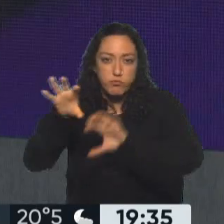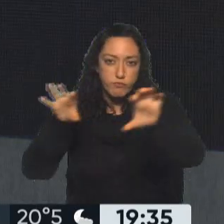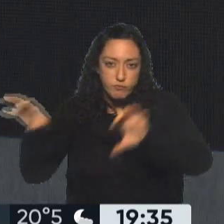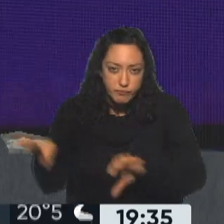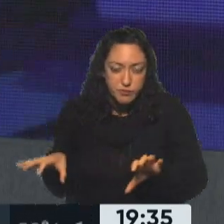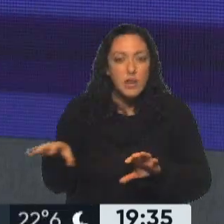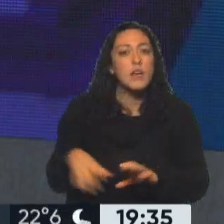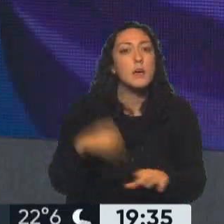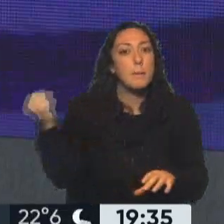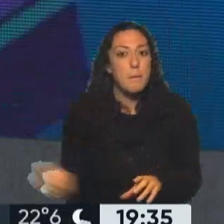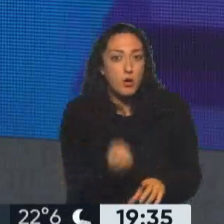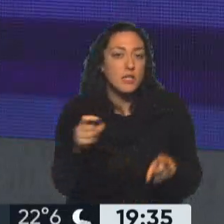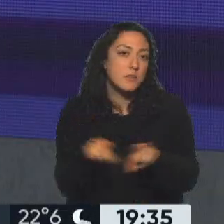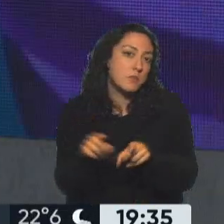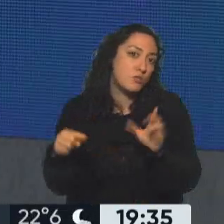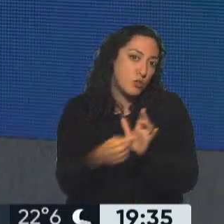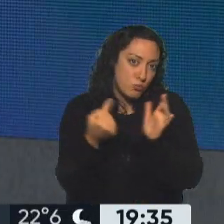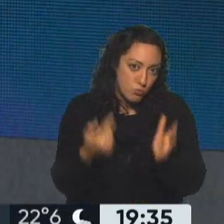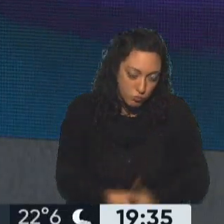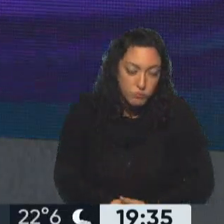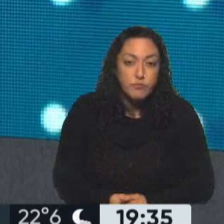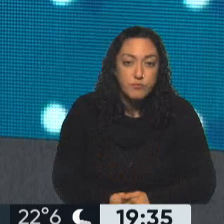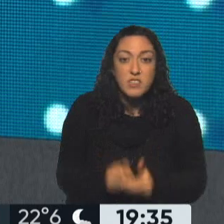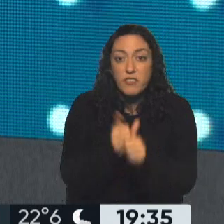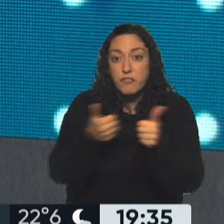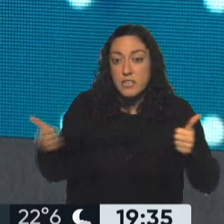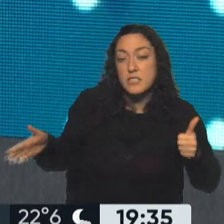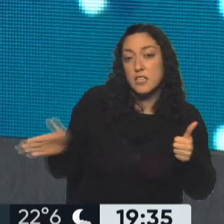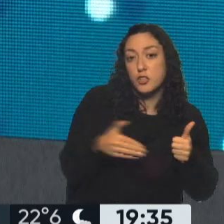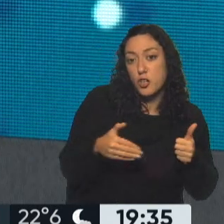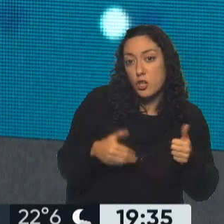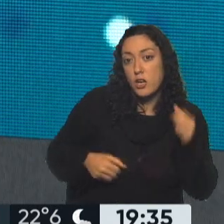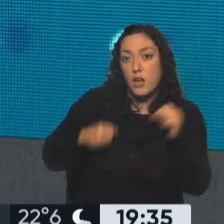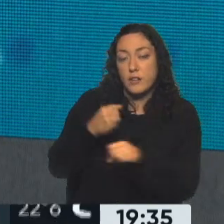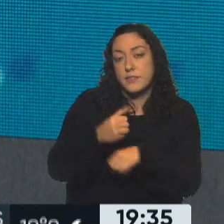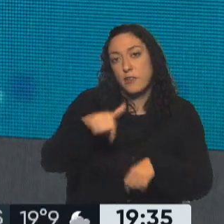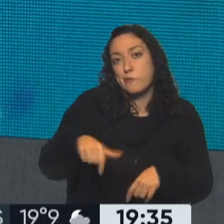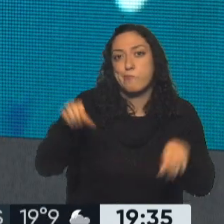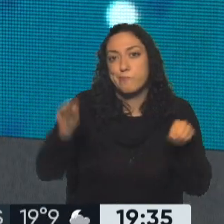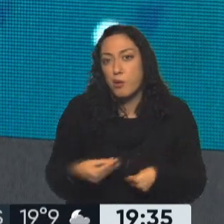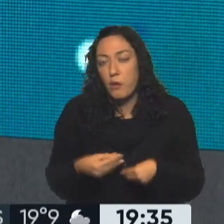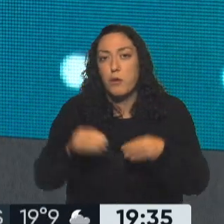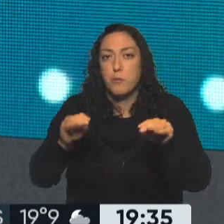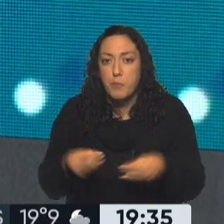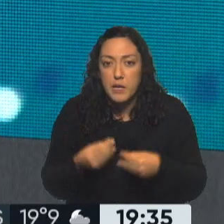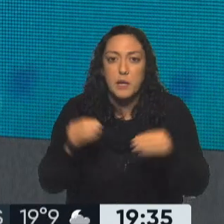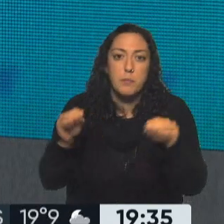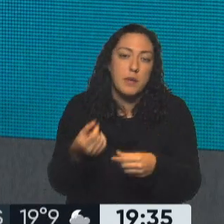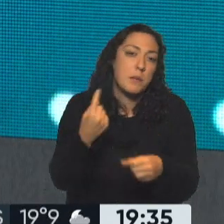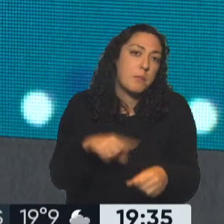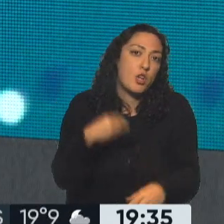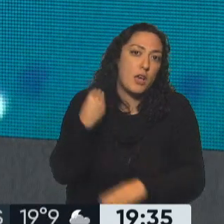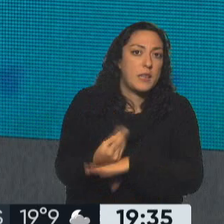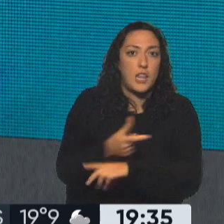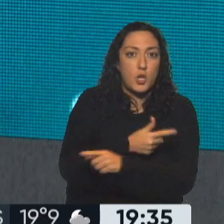y en un distrito tan importante como la ciudad de Buenos Aires, en donde el Frente de Todos no tiene las de ganar, pero que si no define candidatos